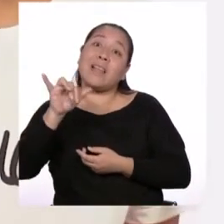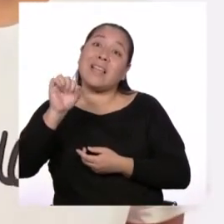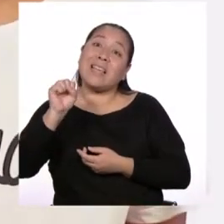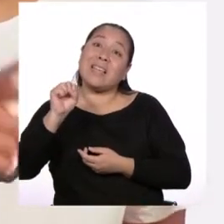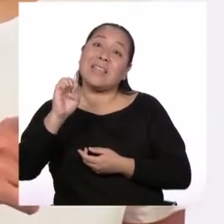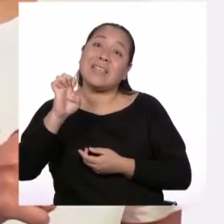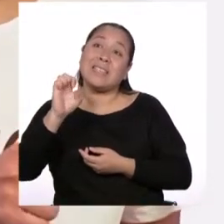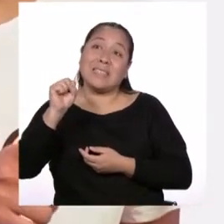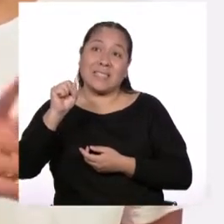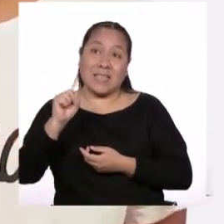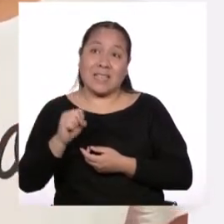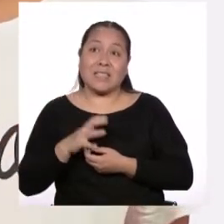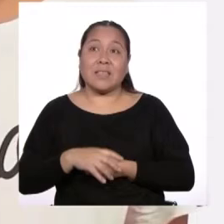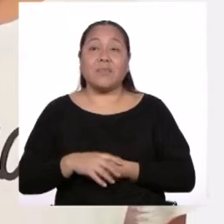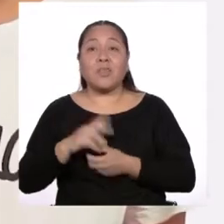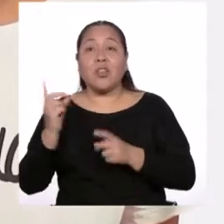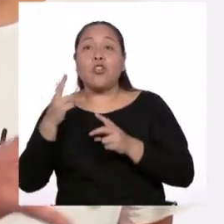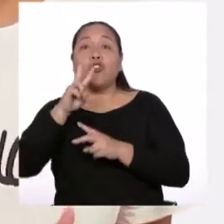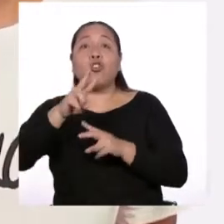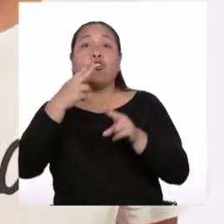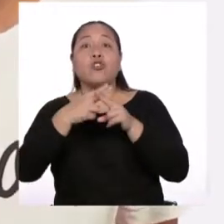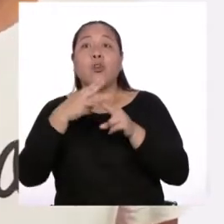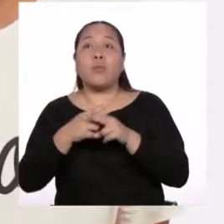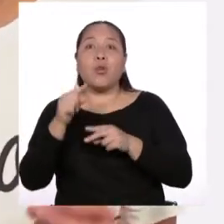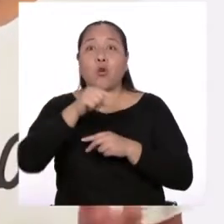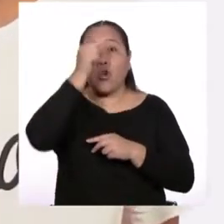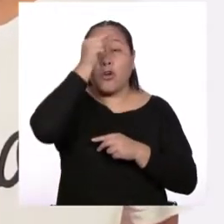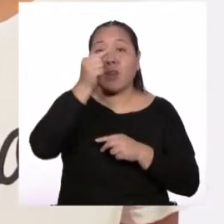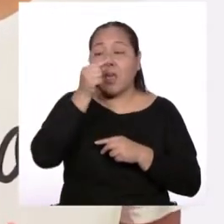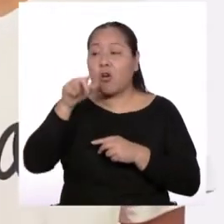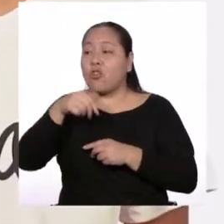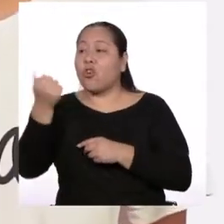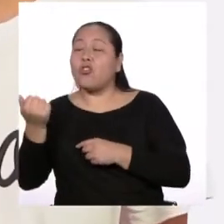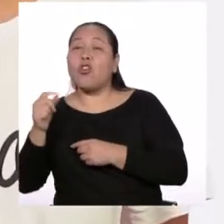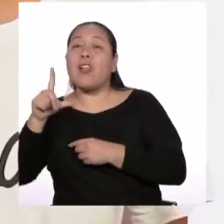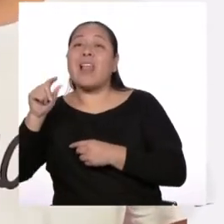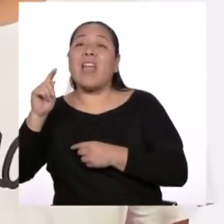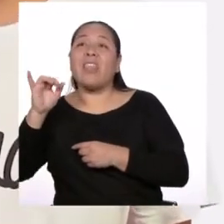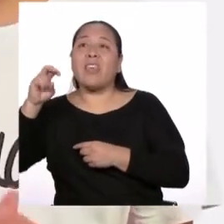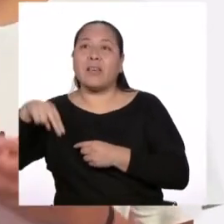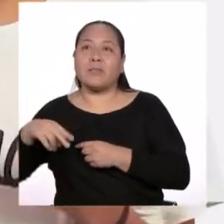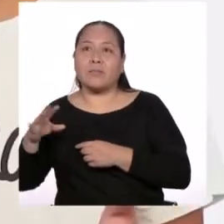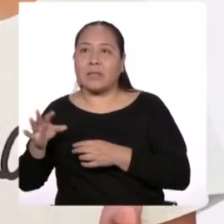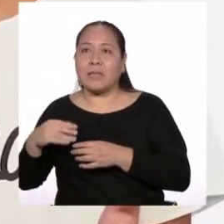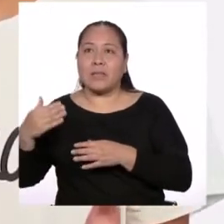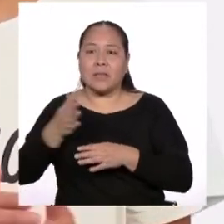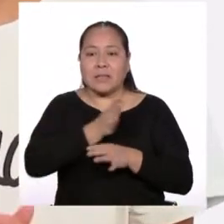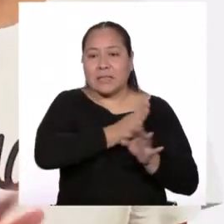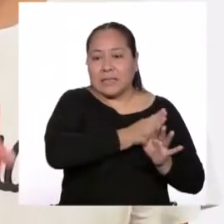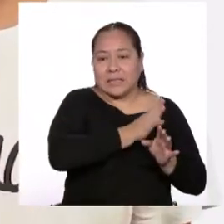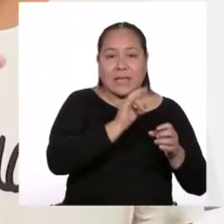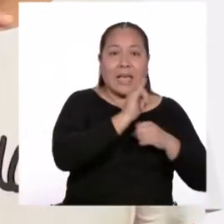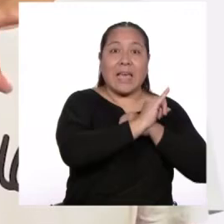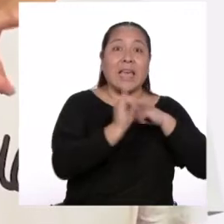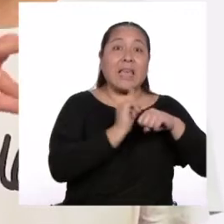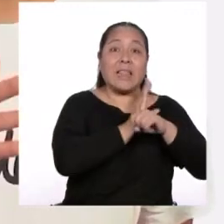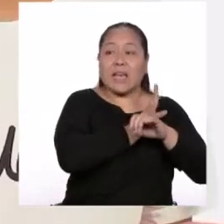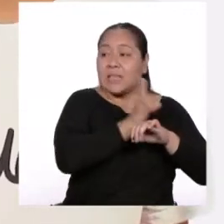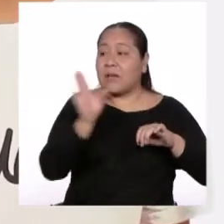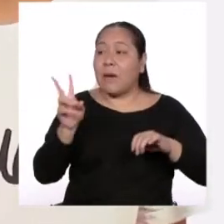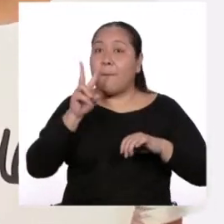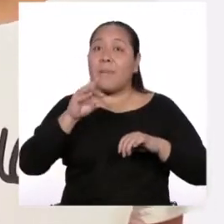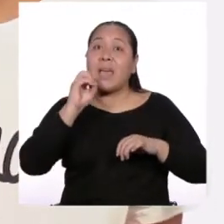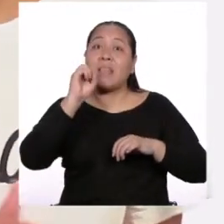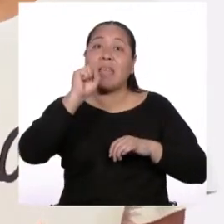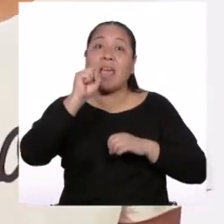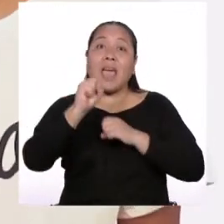nombre griego del protagonista y Ulises el nombre que le dieron en latín. Se va de su patria, Ítaca, durante 20 años, en